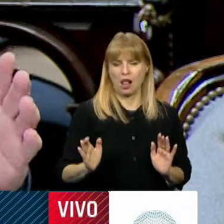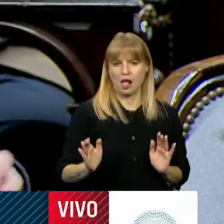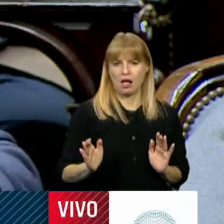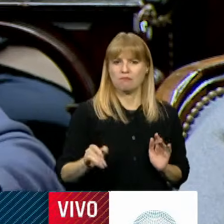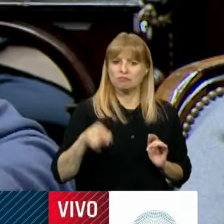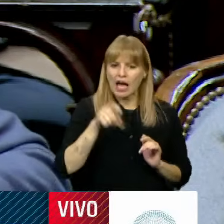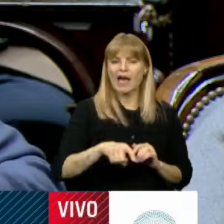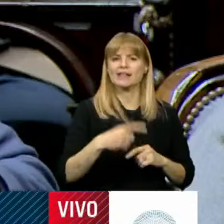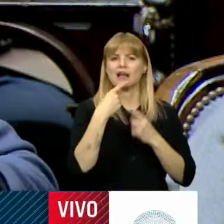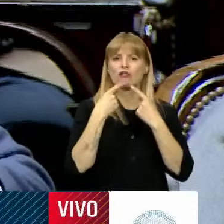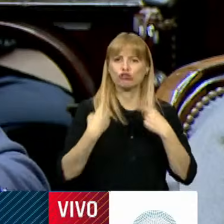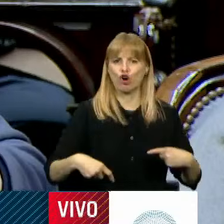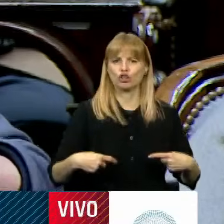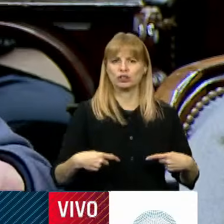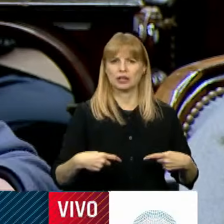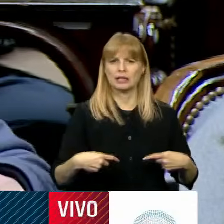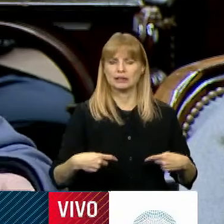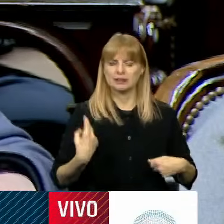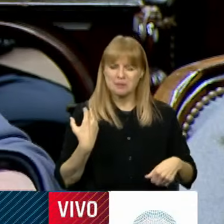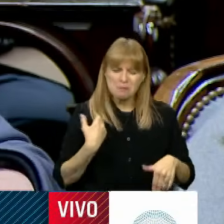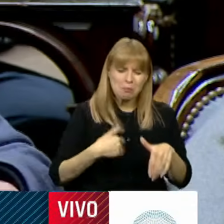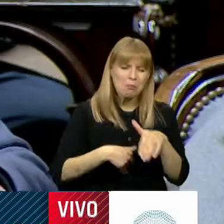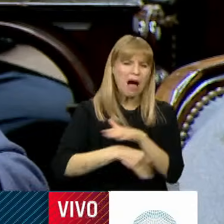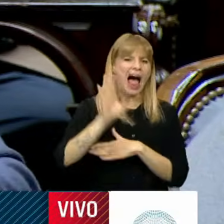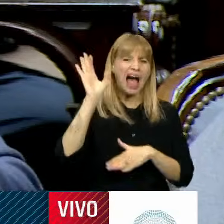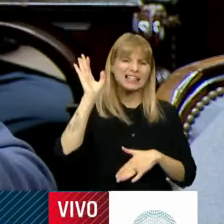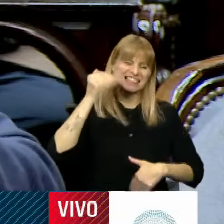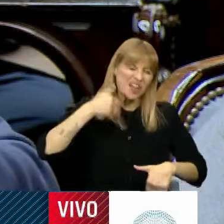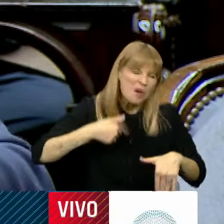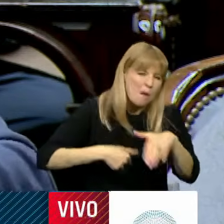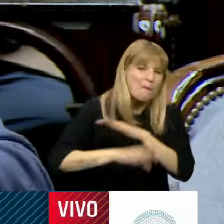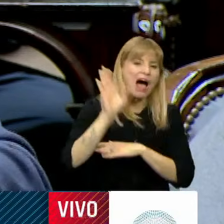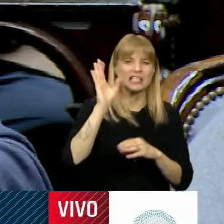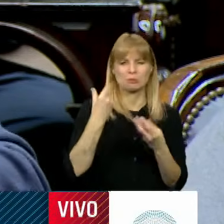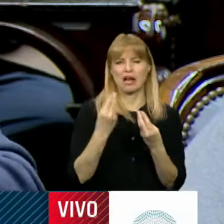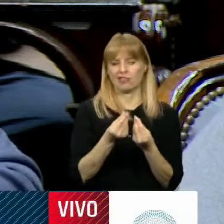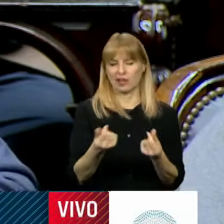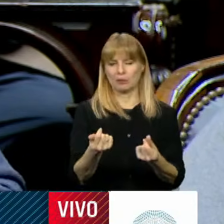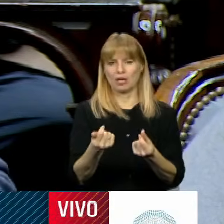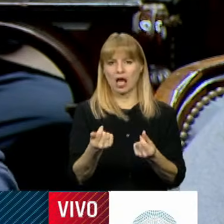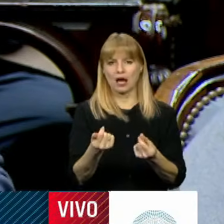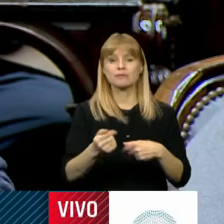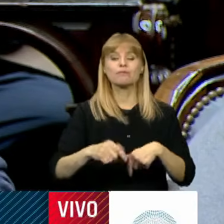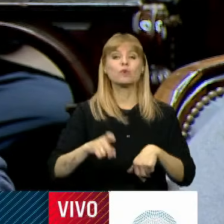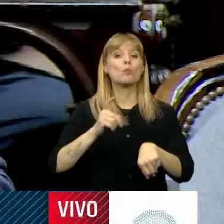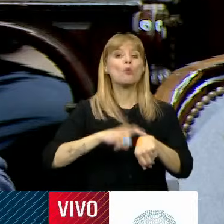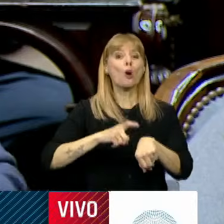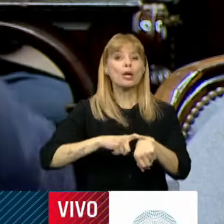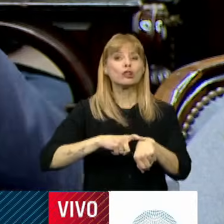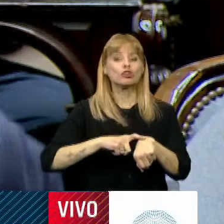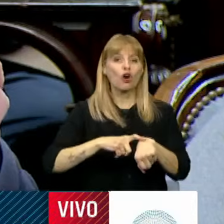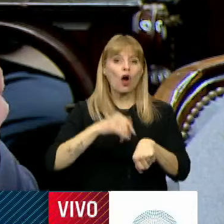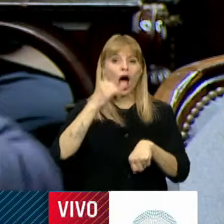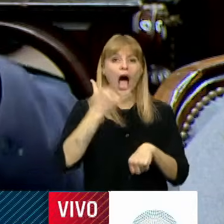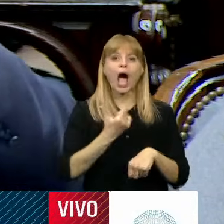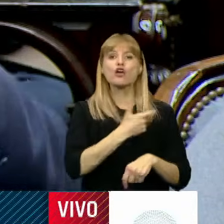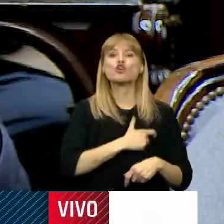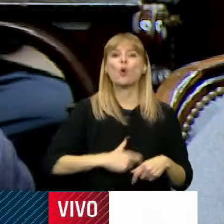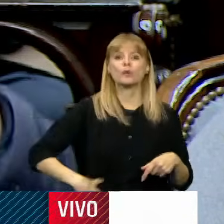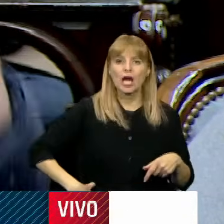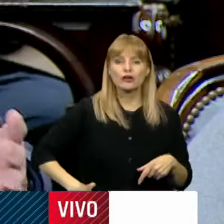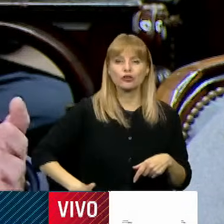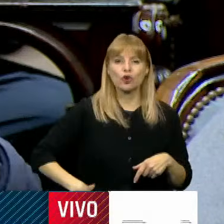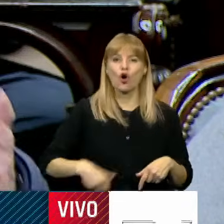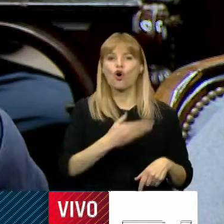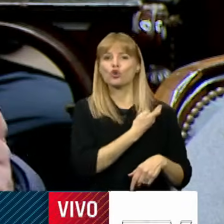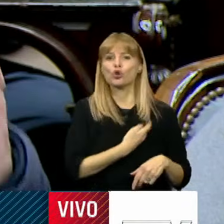que tenemos que ver. Más aún, presidente, y voy terminando, cuando tenemos un gobierno con